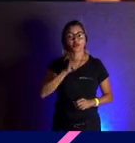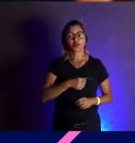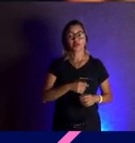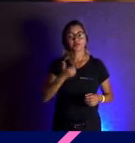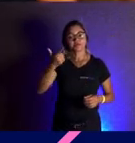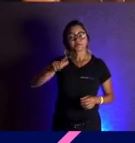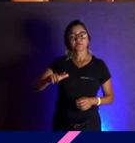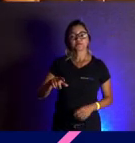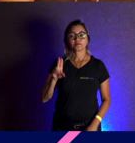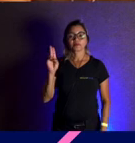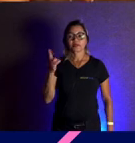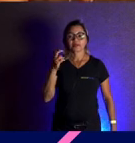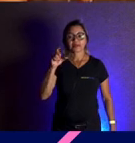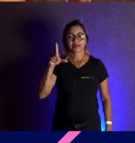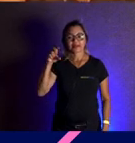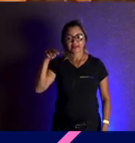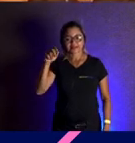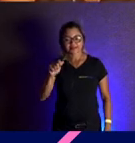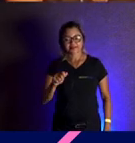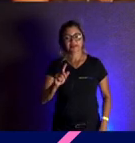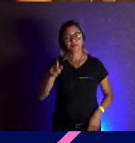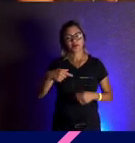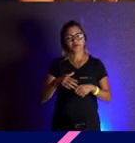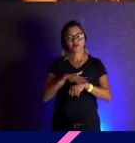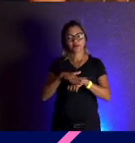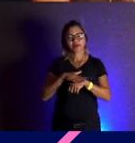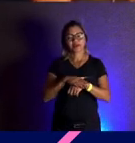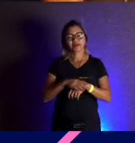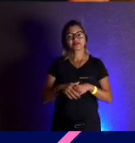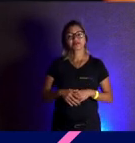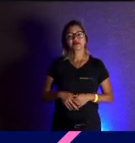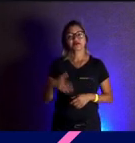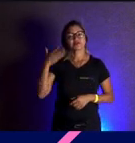voy a hablar en español lento,